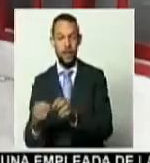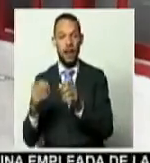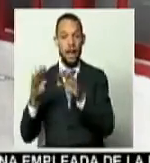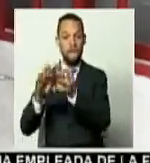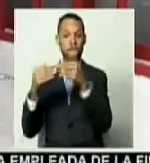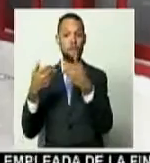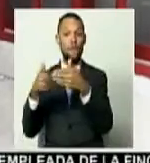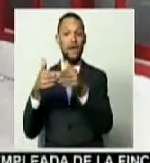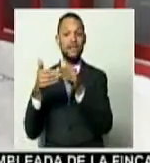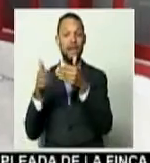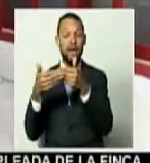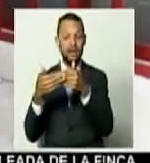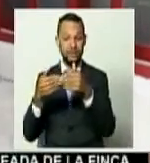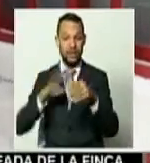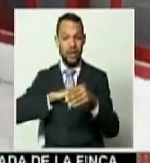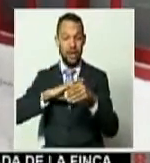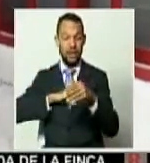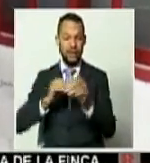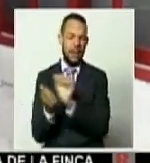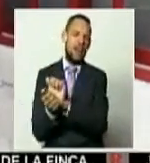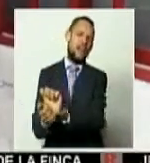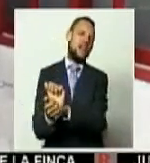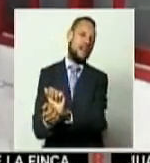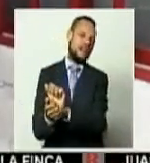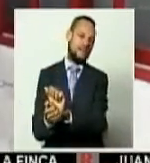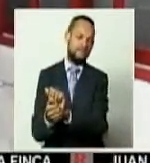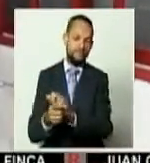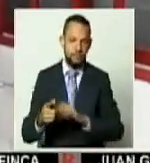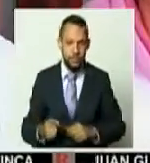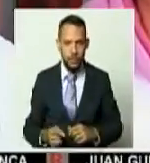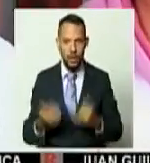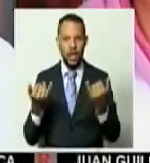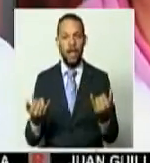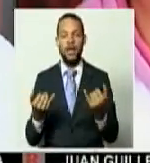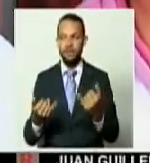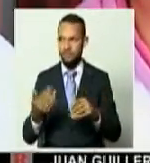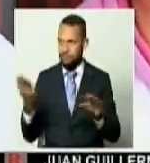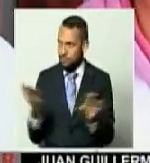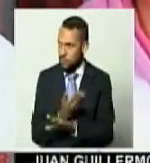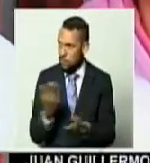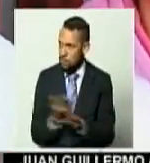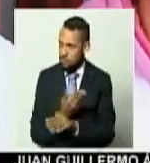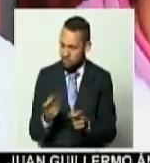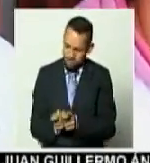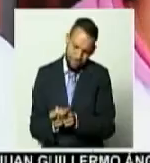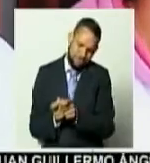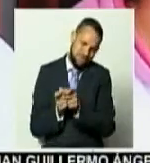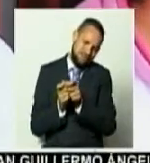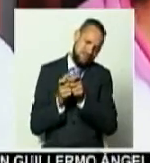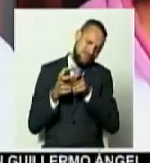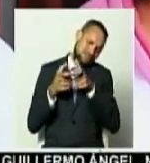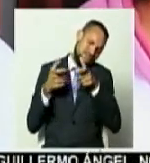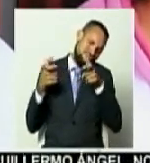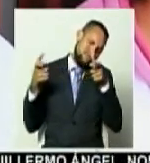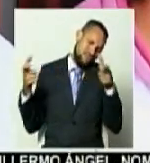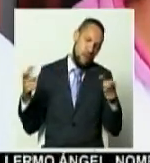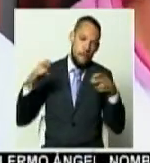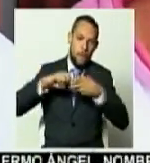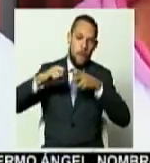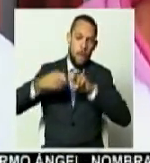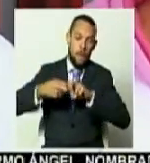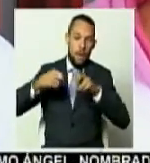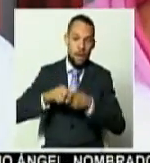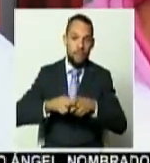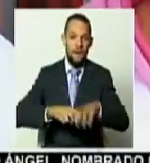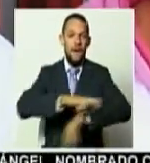para exigir la derogación del mandato. Antes se han incrementado las tasas delictivas del pueblo, han